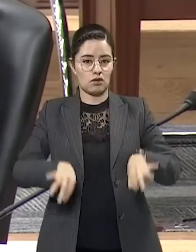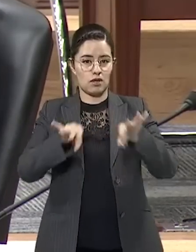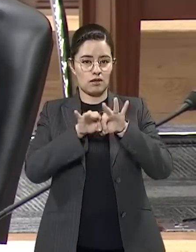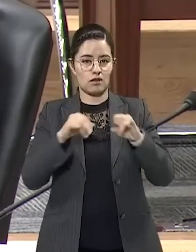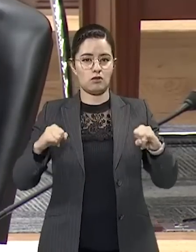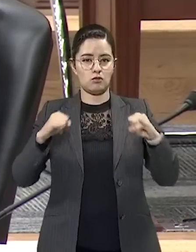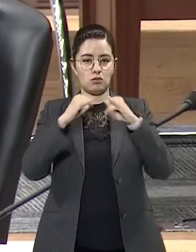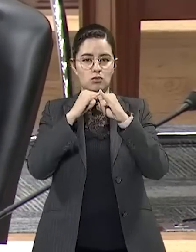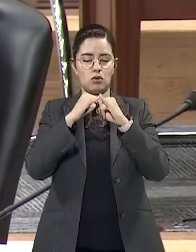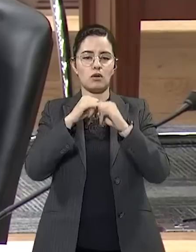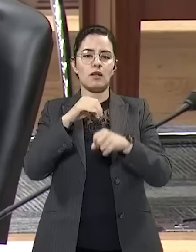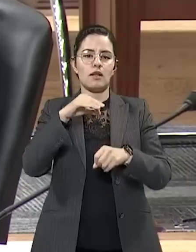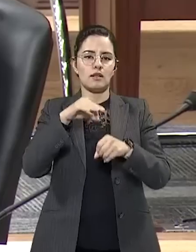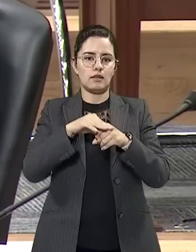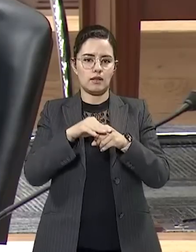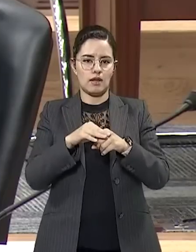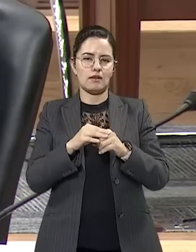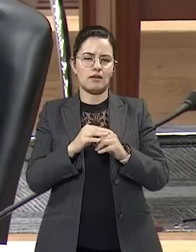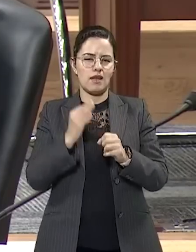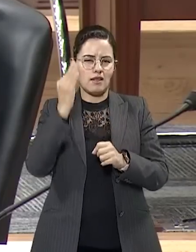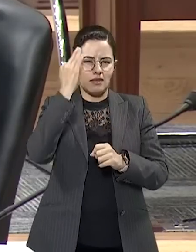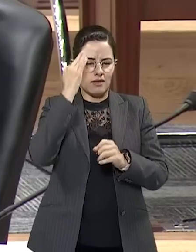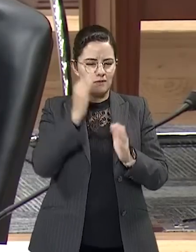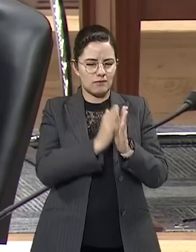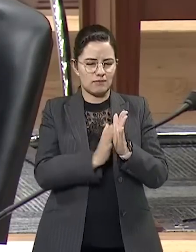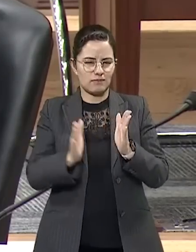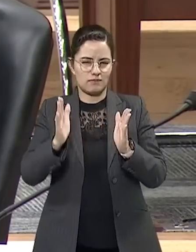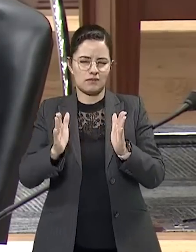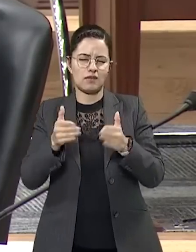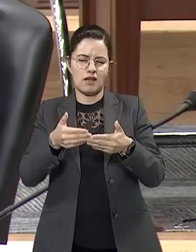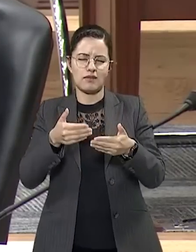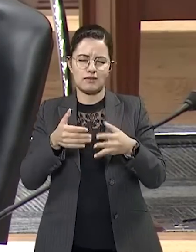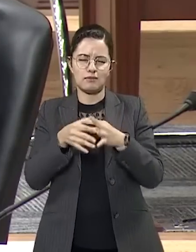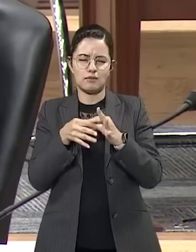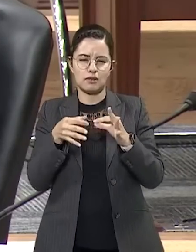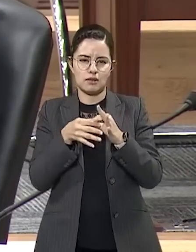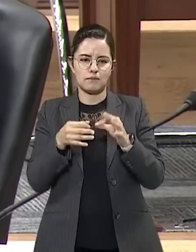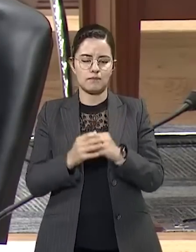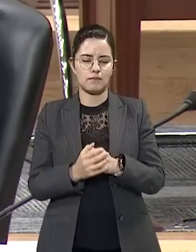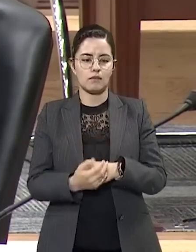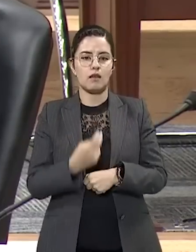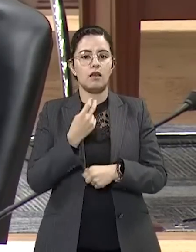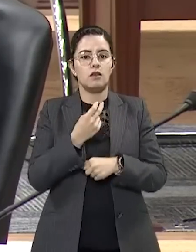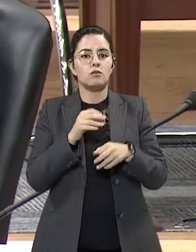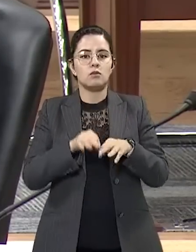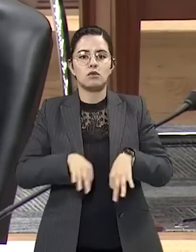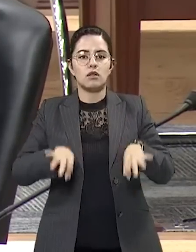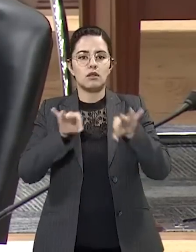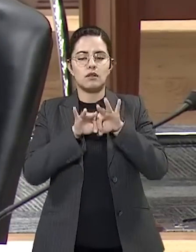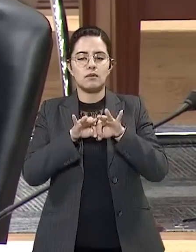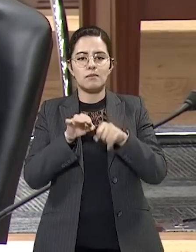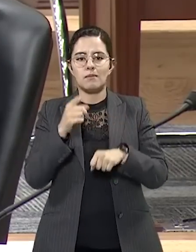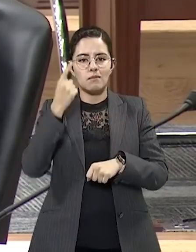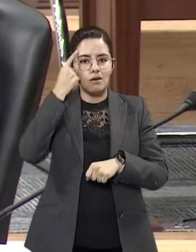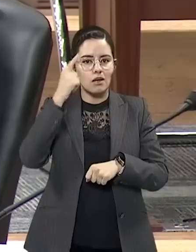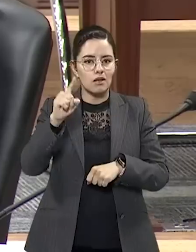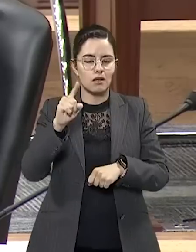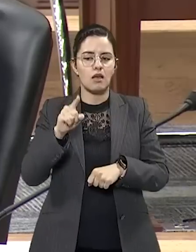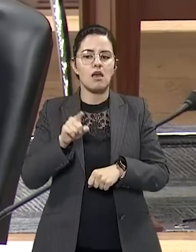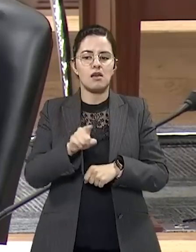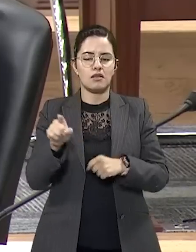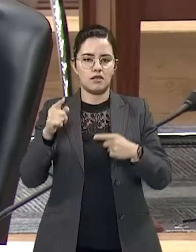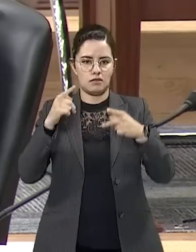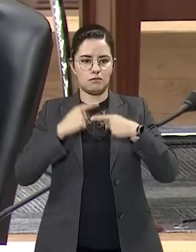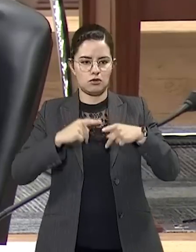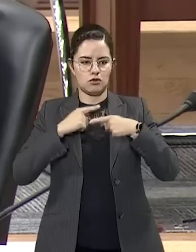donde durante el período ya precisado su pertinencia Es evidente en el marco de la trans inteligencia Y rendición de cuentas